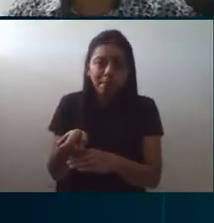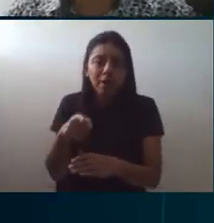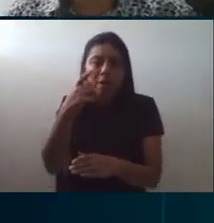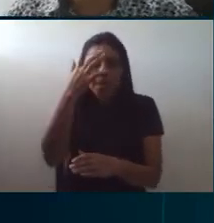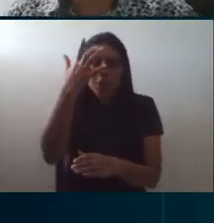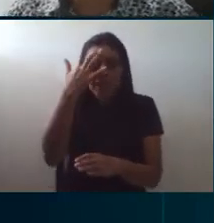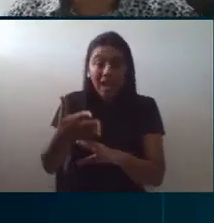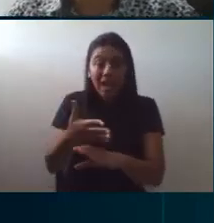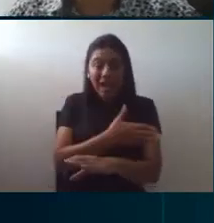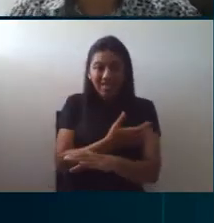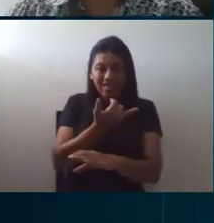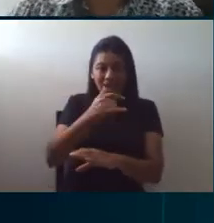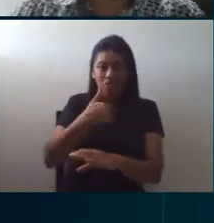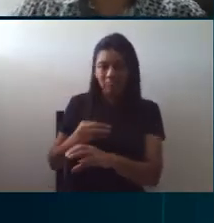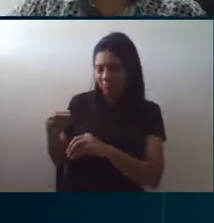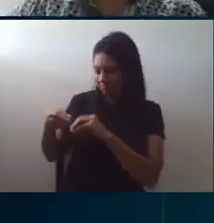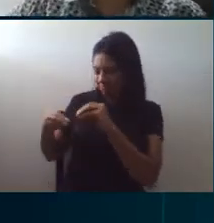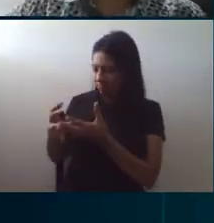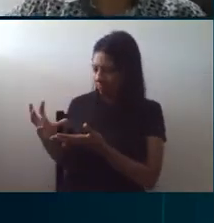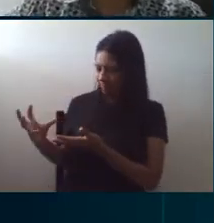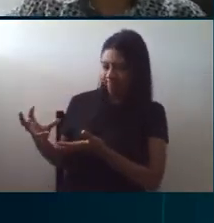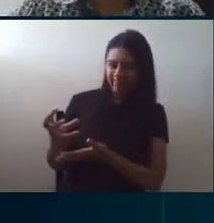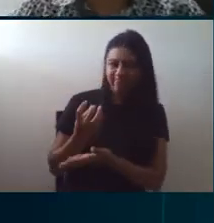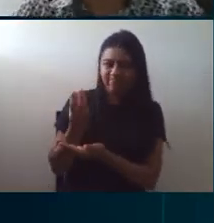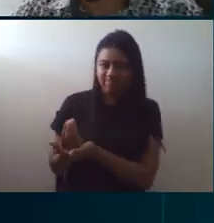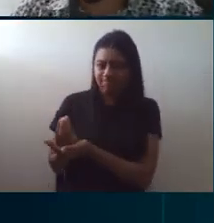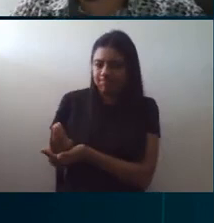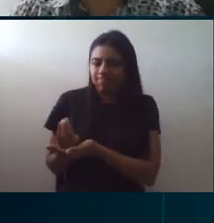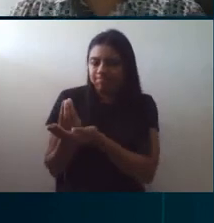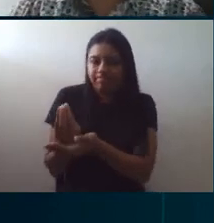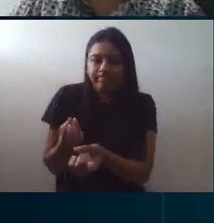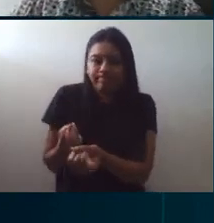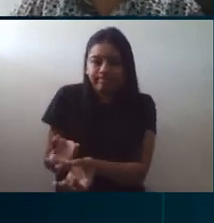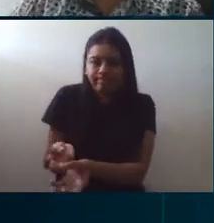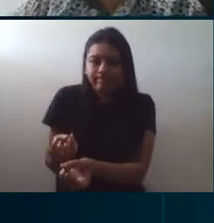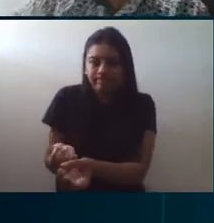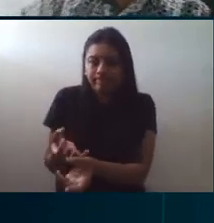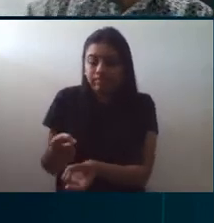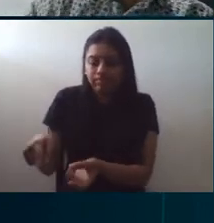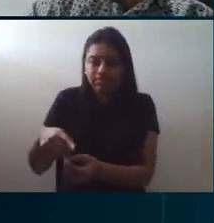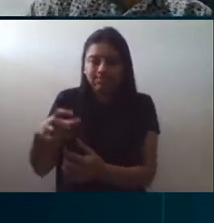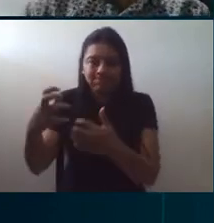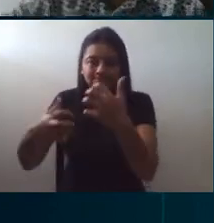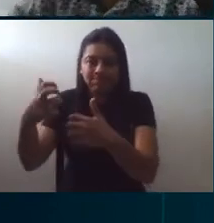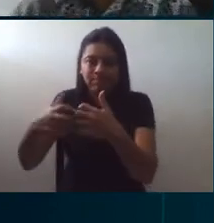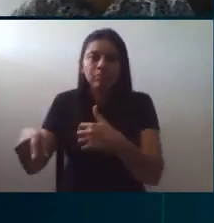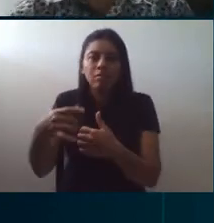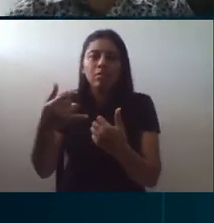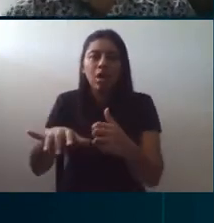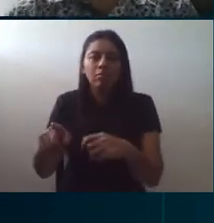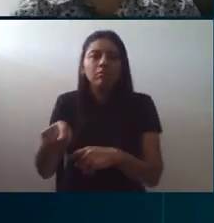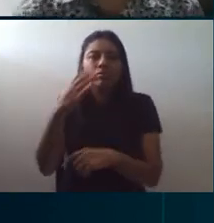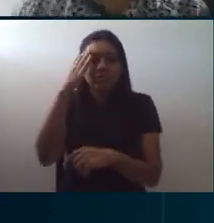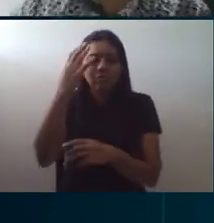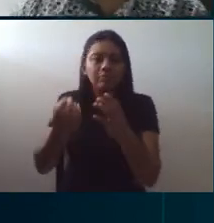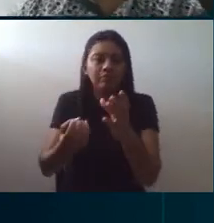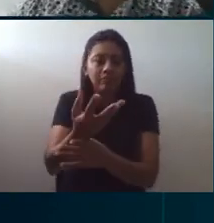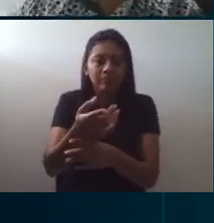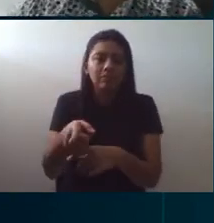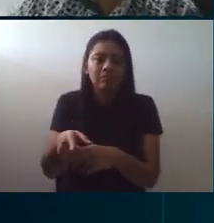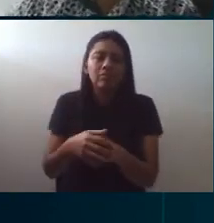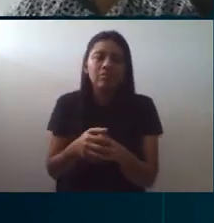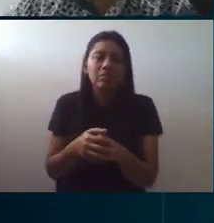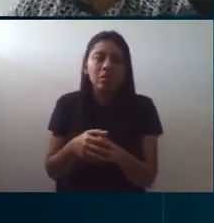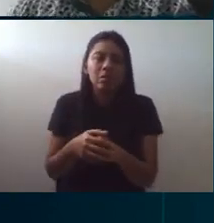base de datos, le voy a enseñar cómo las lecciones aprendidas están sujetas a esto. Y que el día de mañana, con una lección aprendida nueva, él me